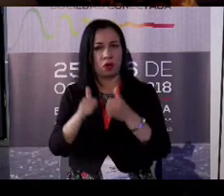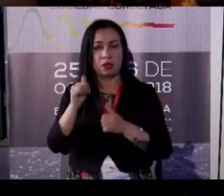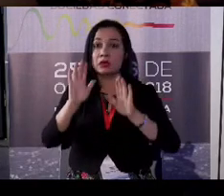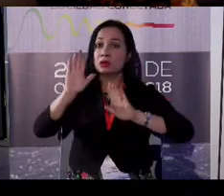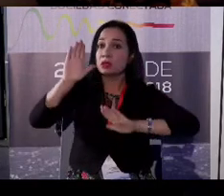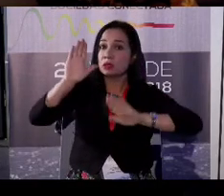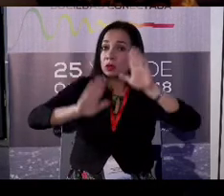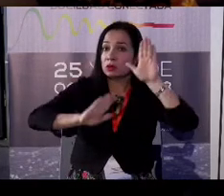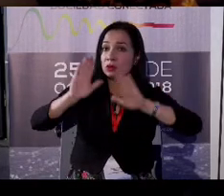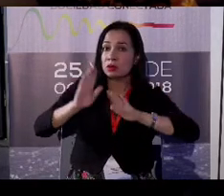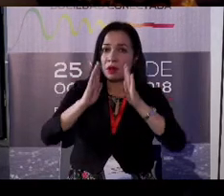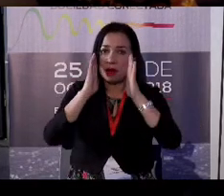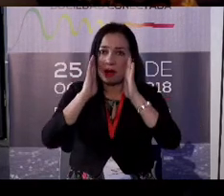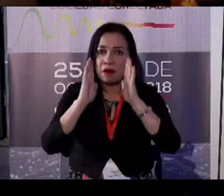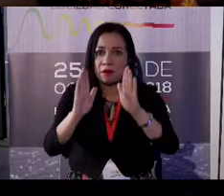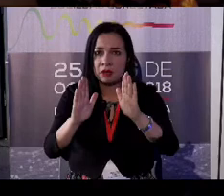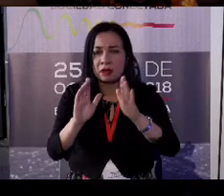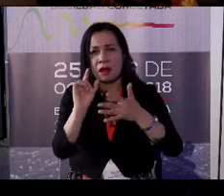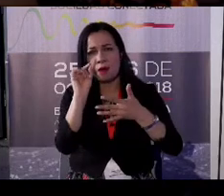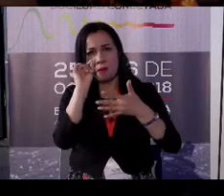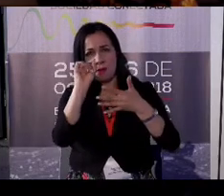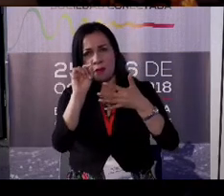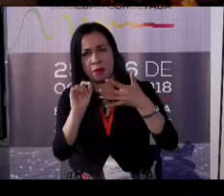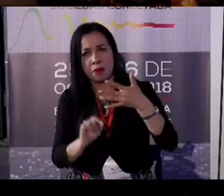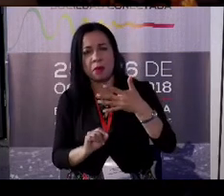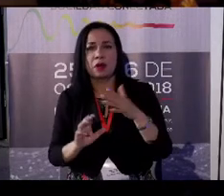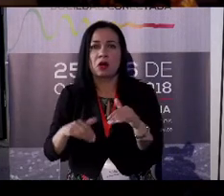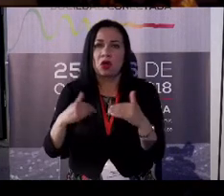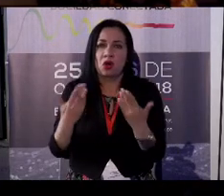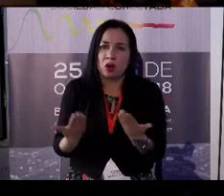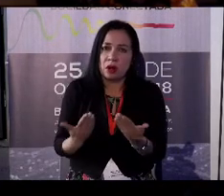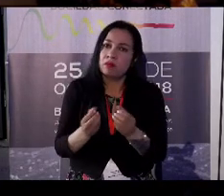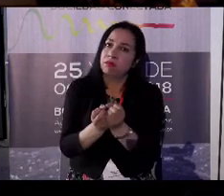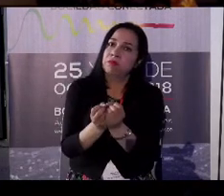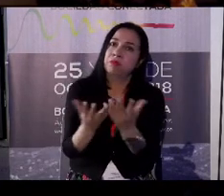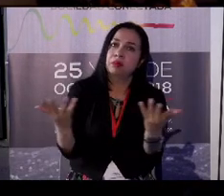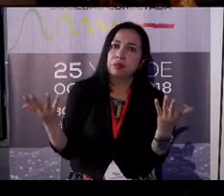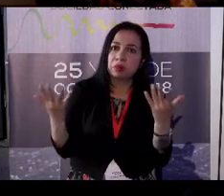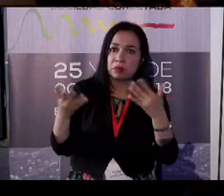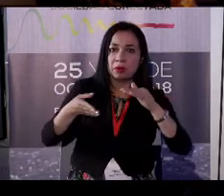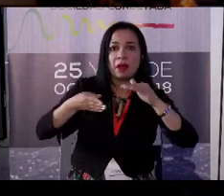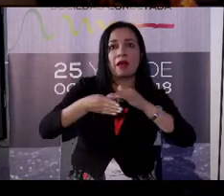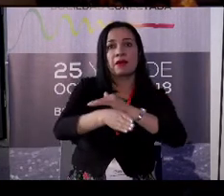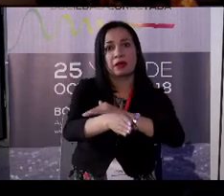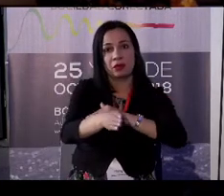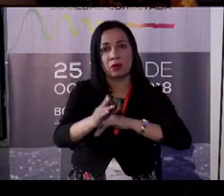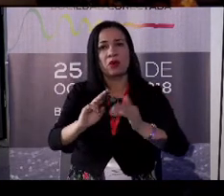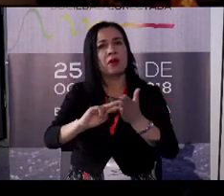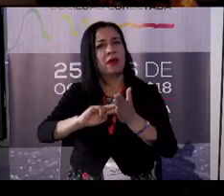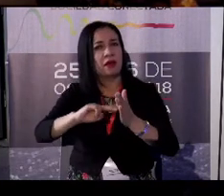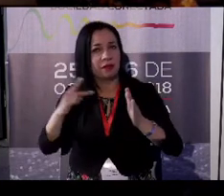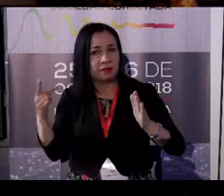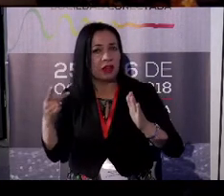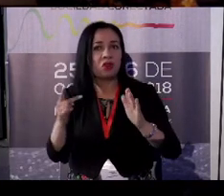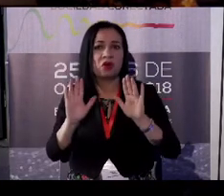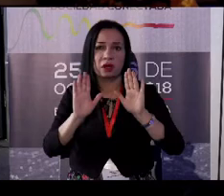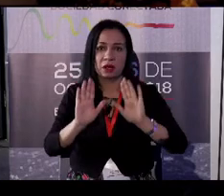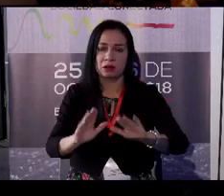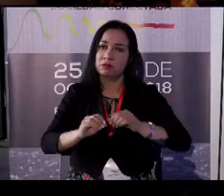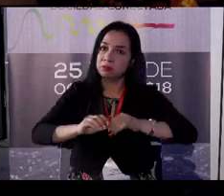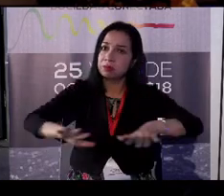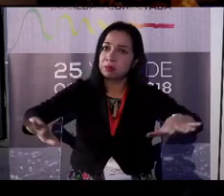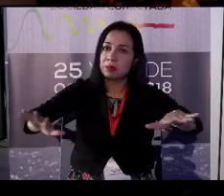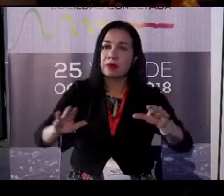a criterios como la masificación del acceso a las TIC y la